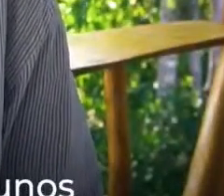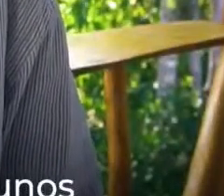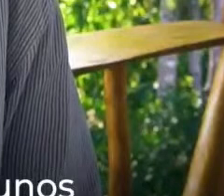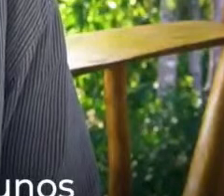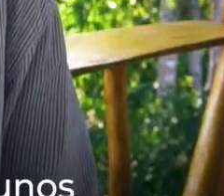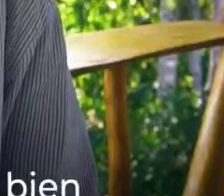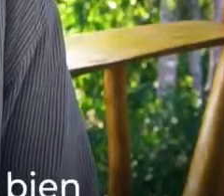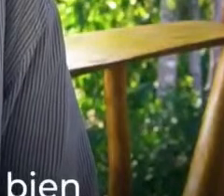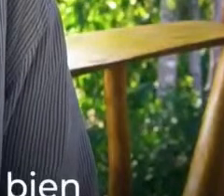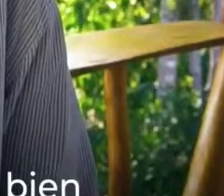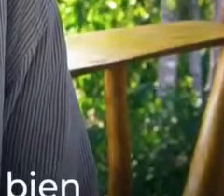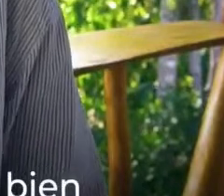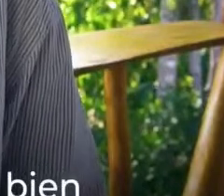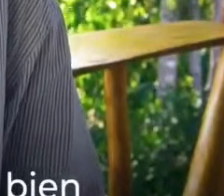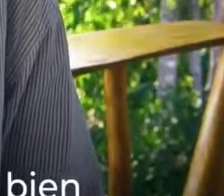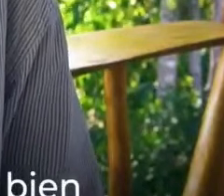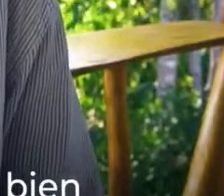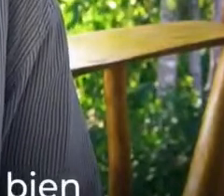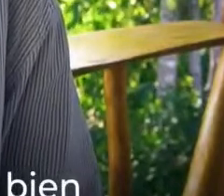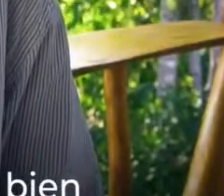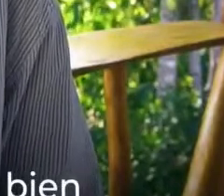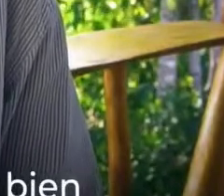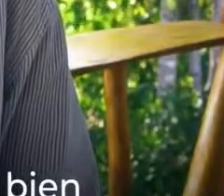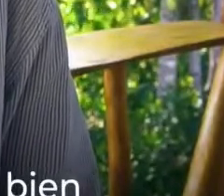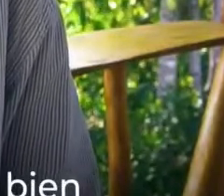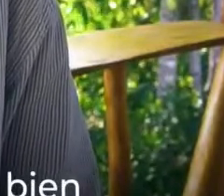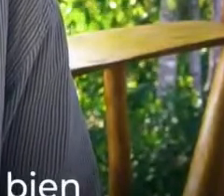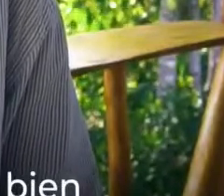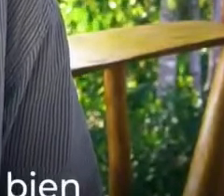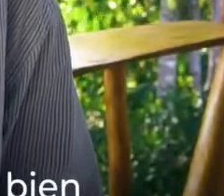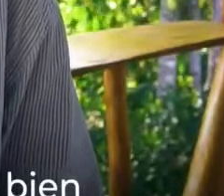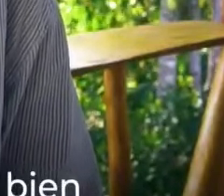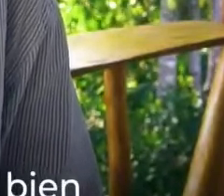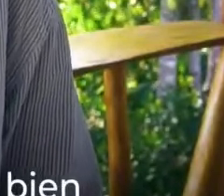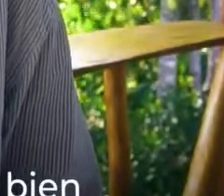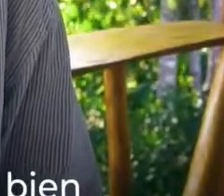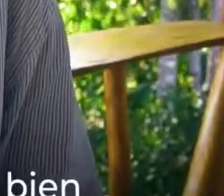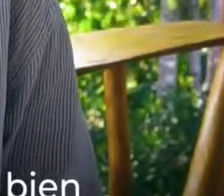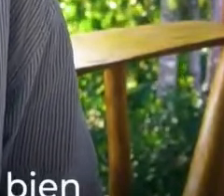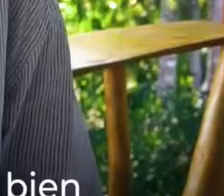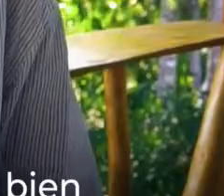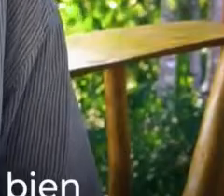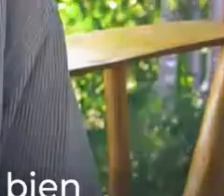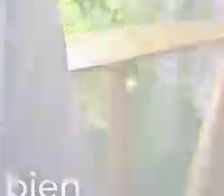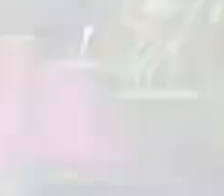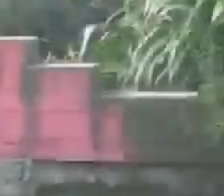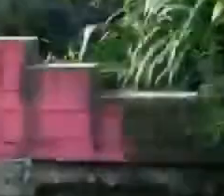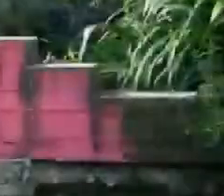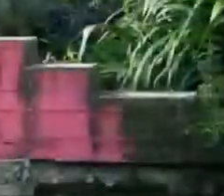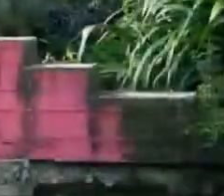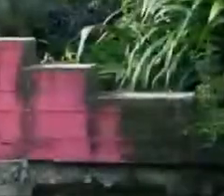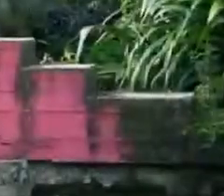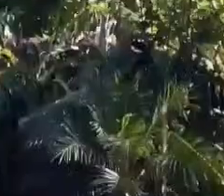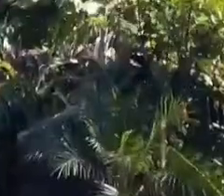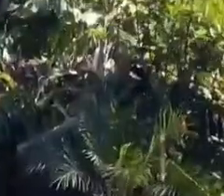au fond de Madalena. On a rencontré des gens extraordinaires, on a été très bien accueillis et on a profité d'un lieu superbe.